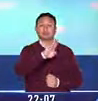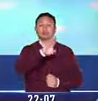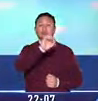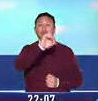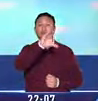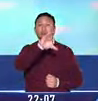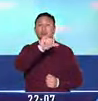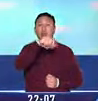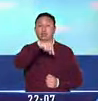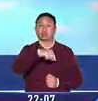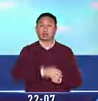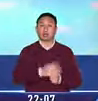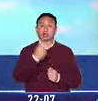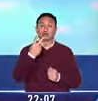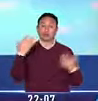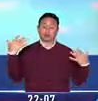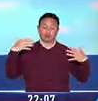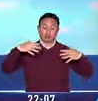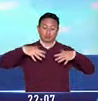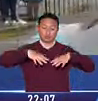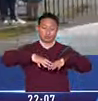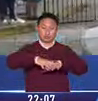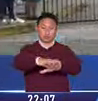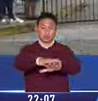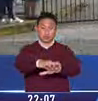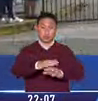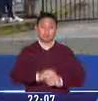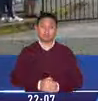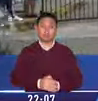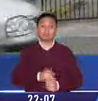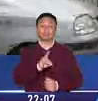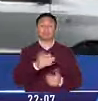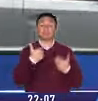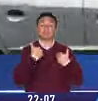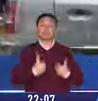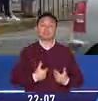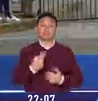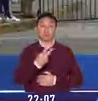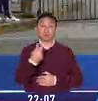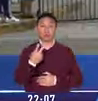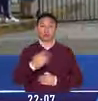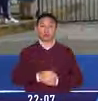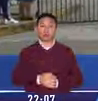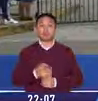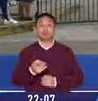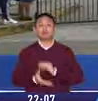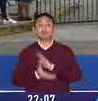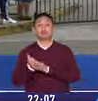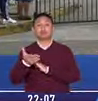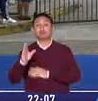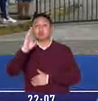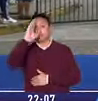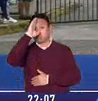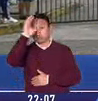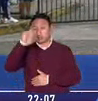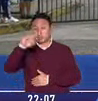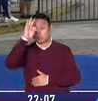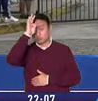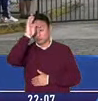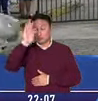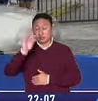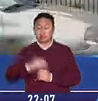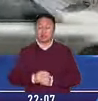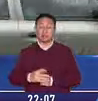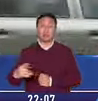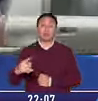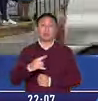donde se juntan el río Lita y el río Mira. Los restos mortales de la pareja fueron trasladados hasta la morgue del Hospital San Vicente de